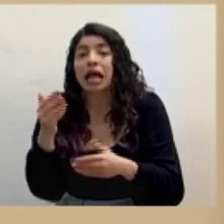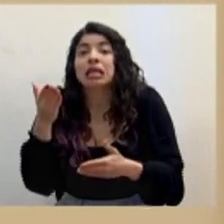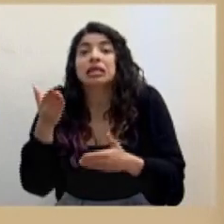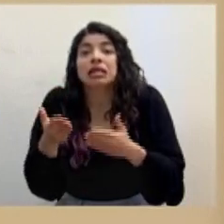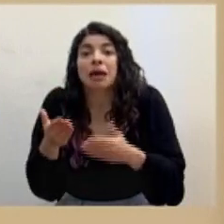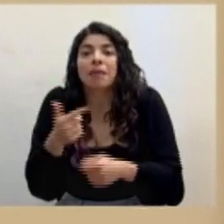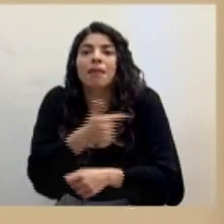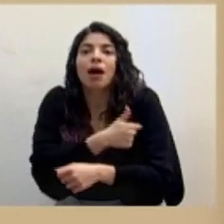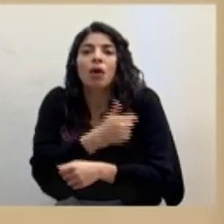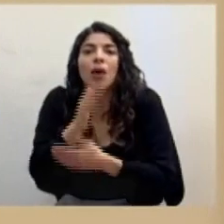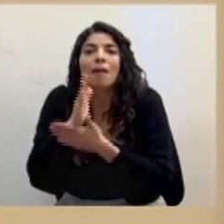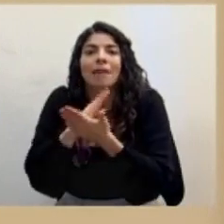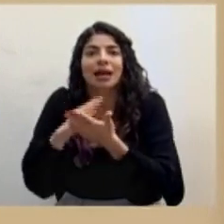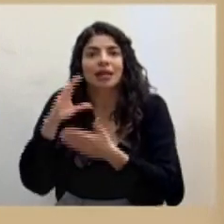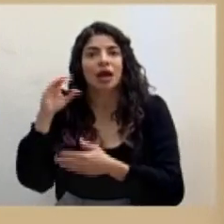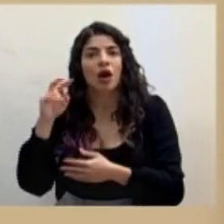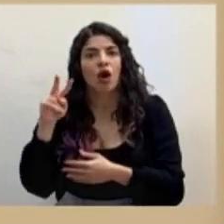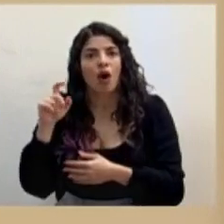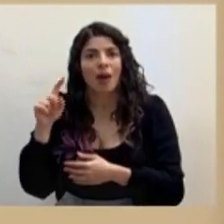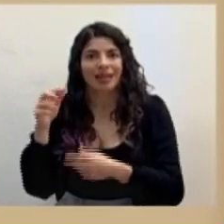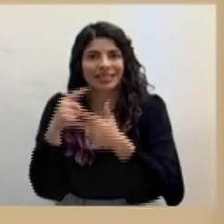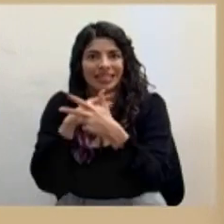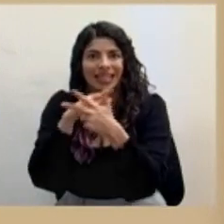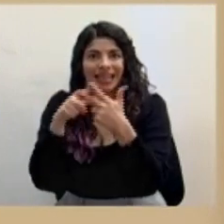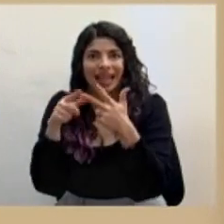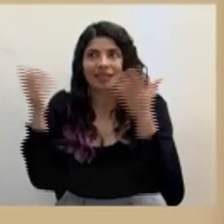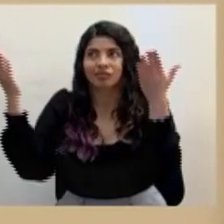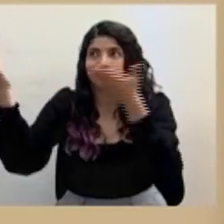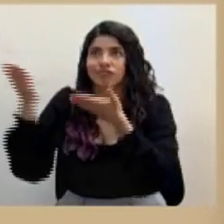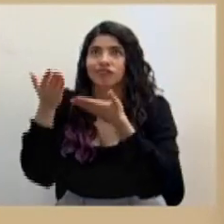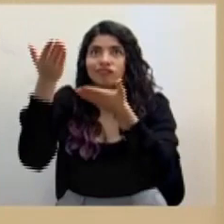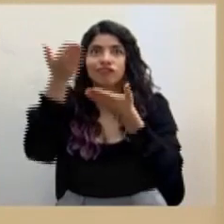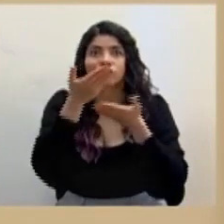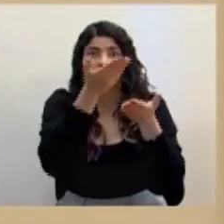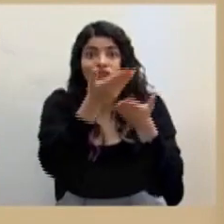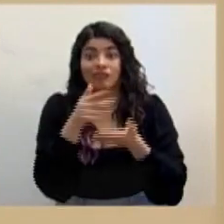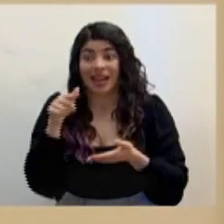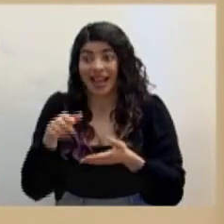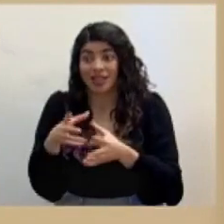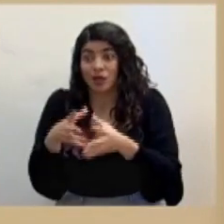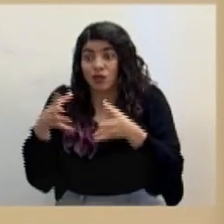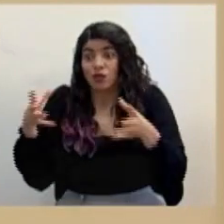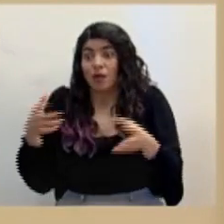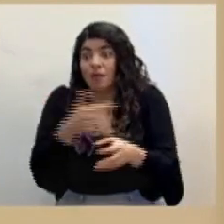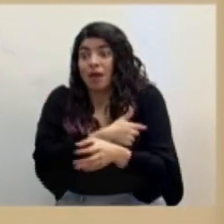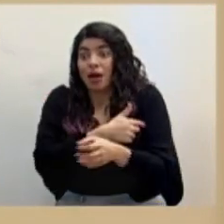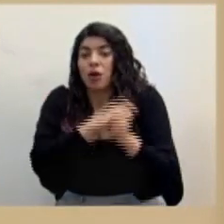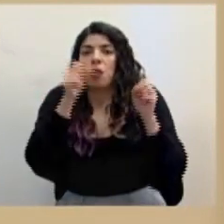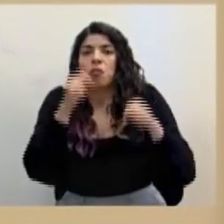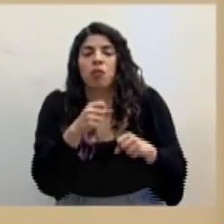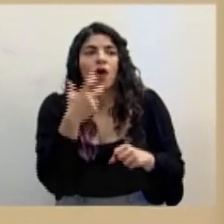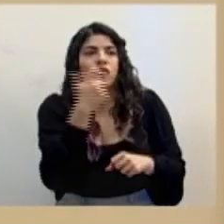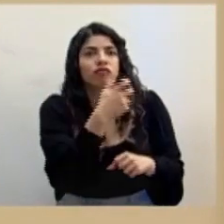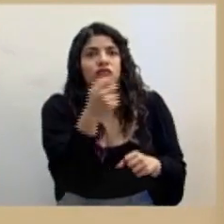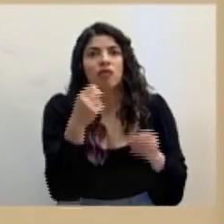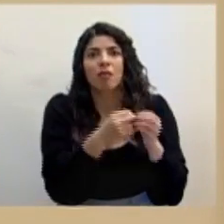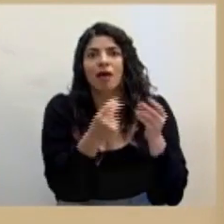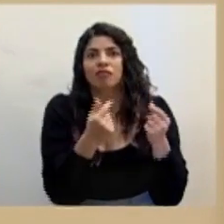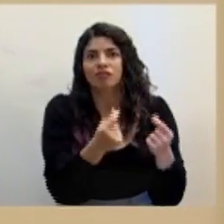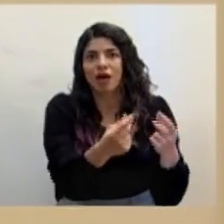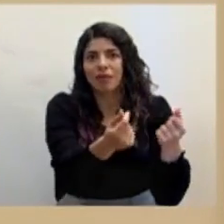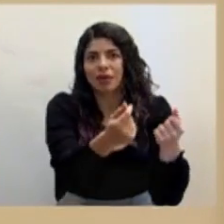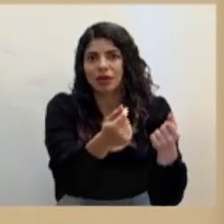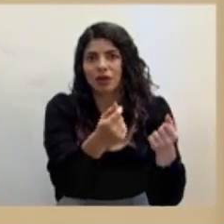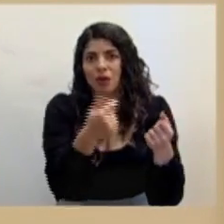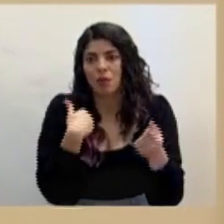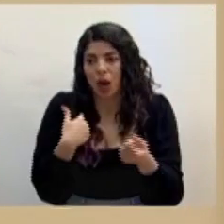vacuna de COVAX, lo que va a hacer o va a permitir acelerar el ritmo de vacunación, porque tenemos biológico disponible, pero